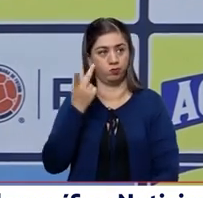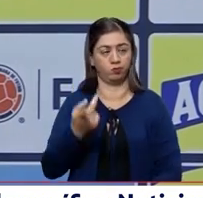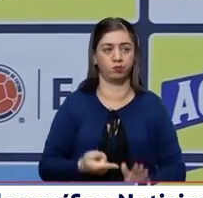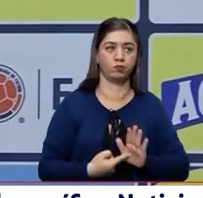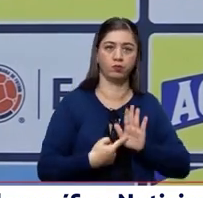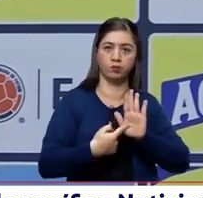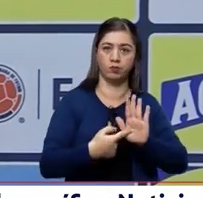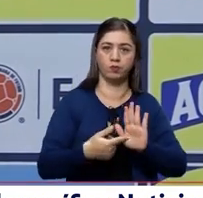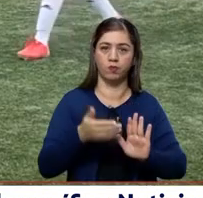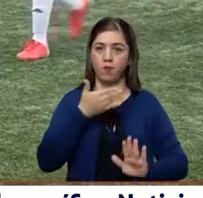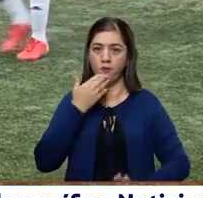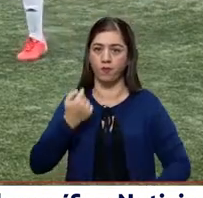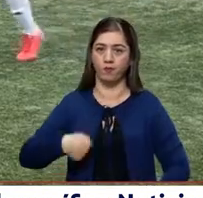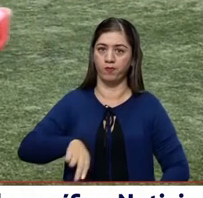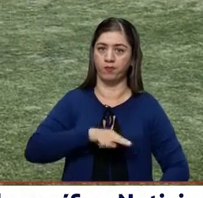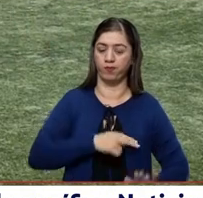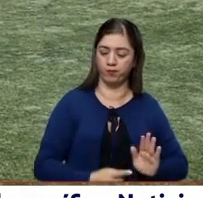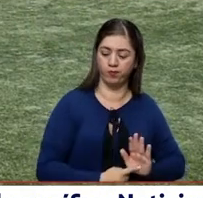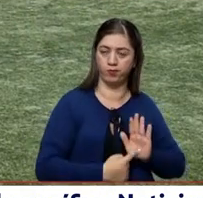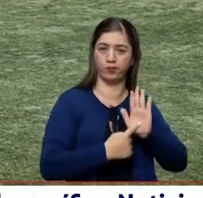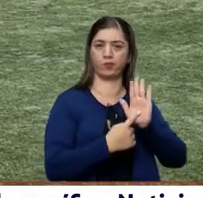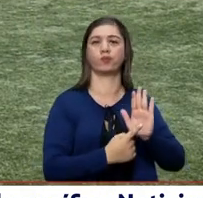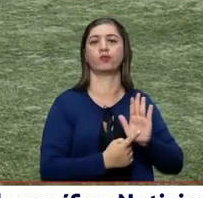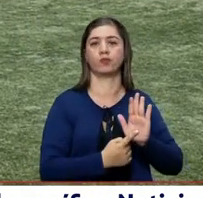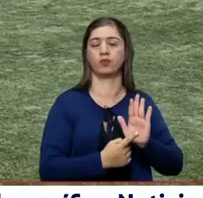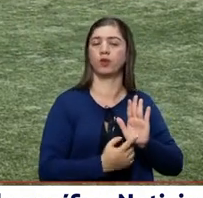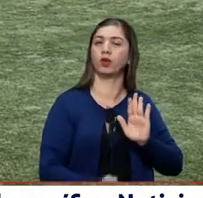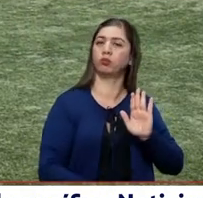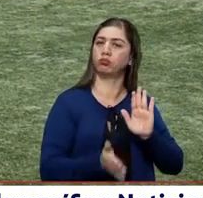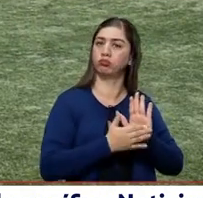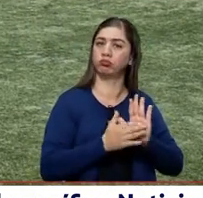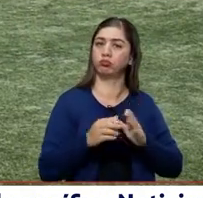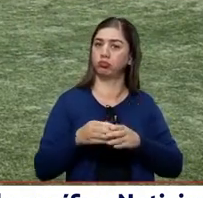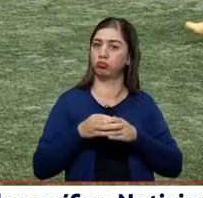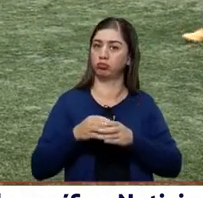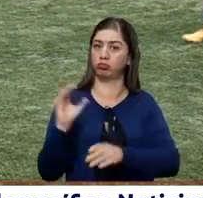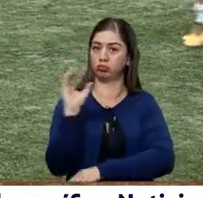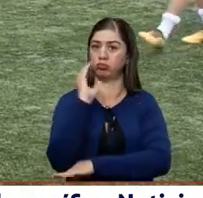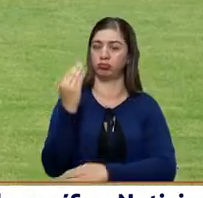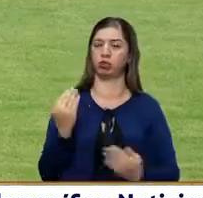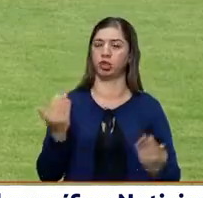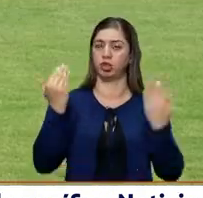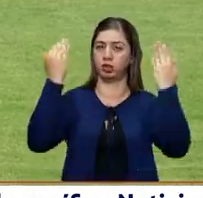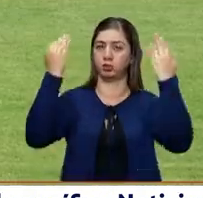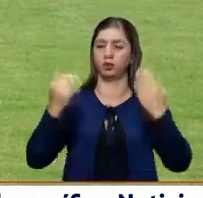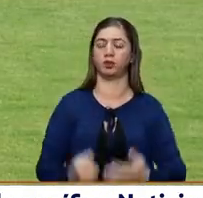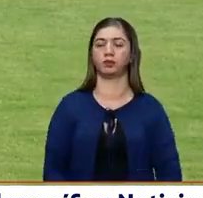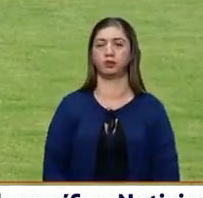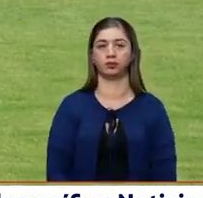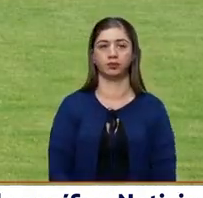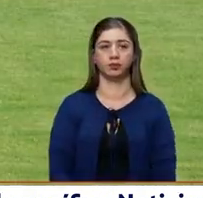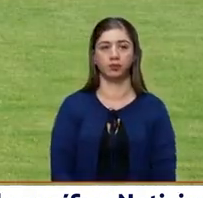todo lo mejor de nosotros y demostrar que esta selección está para grandes cosas.